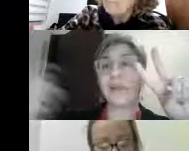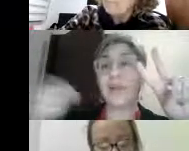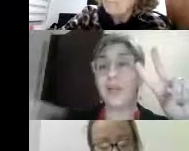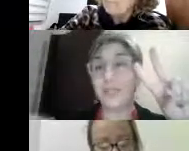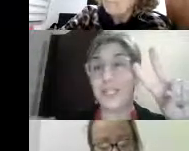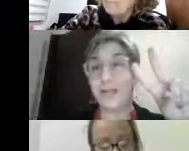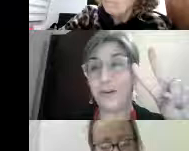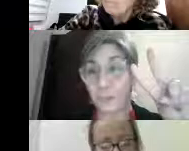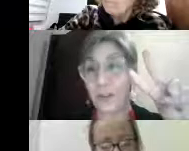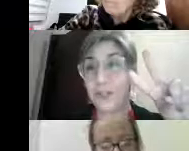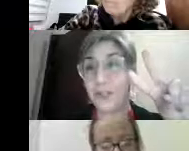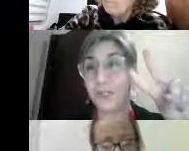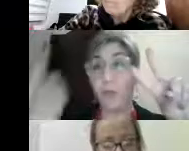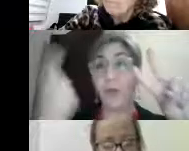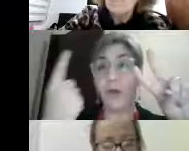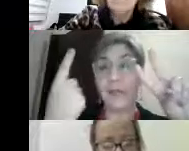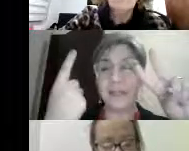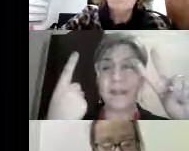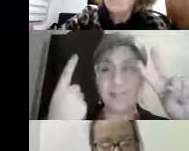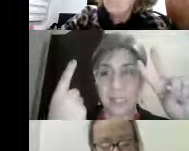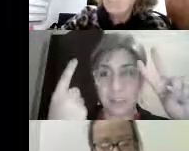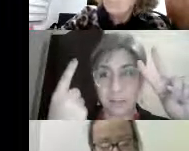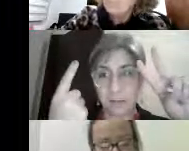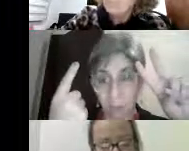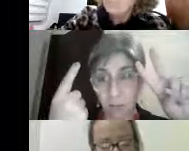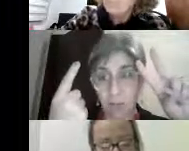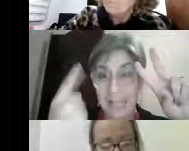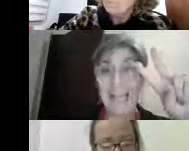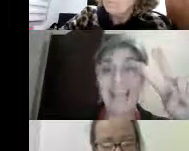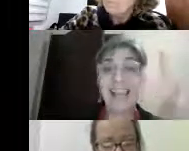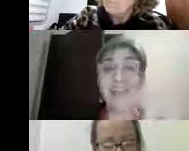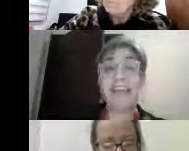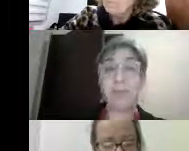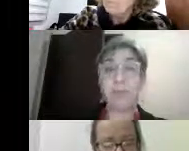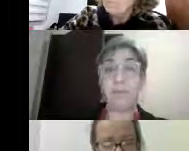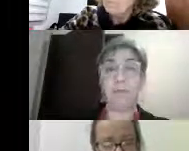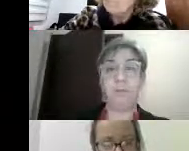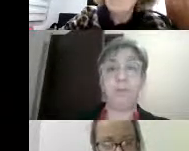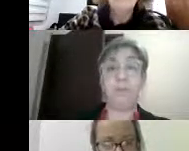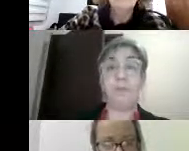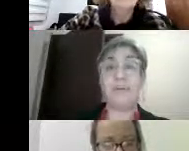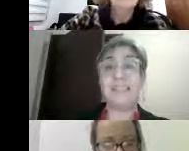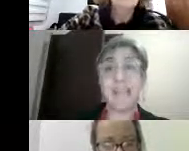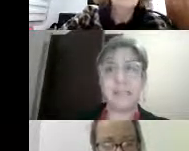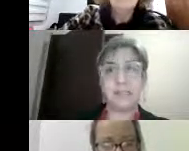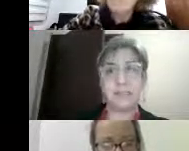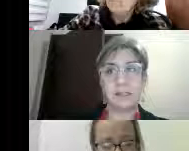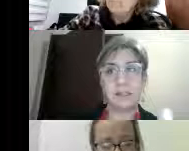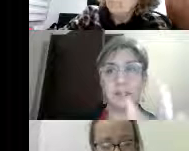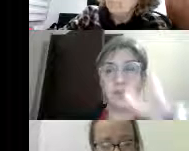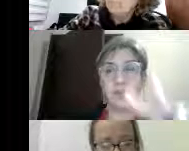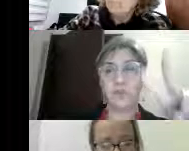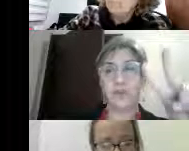que saco del bolillero uruguayos, uno va a tener VIH, ¿no? En cambio, por ejemplo, mujeres